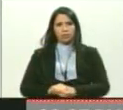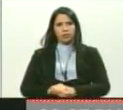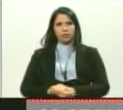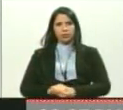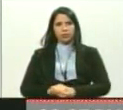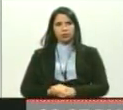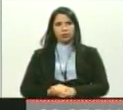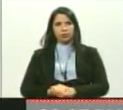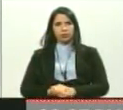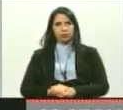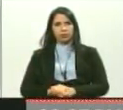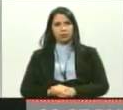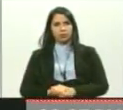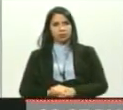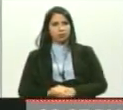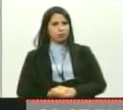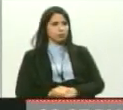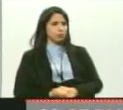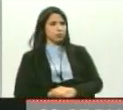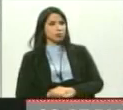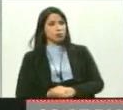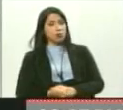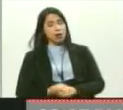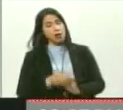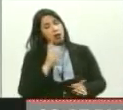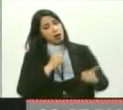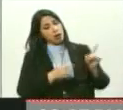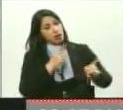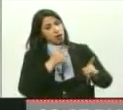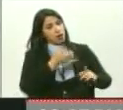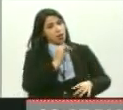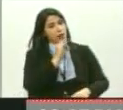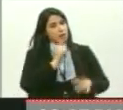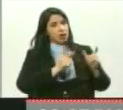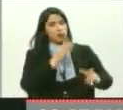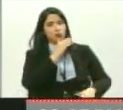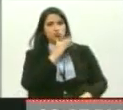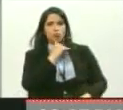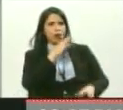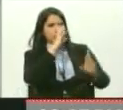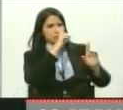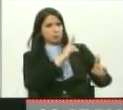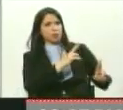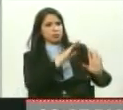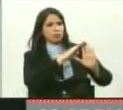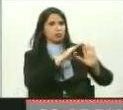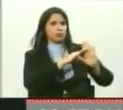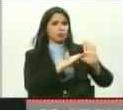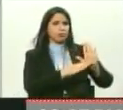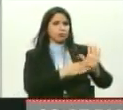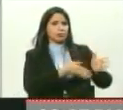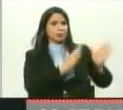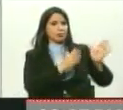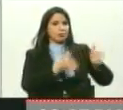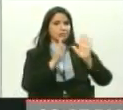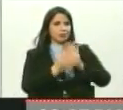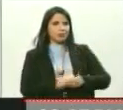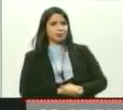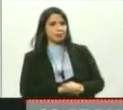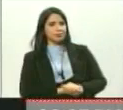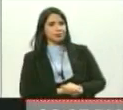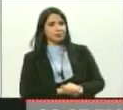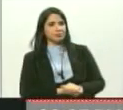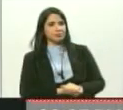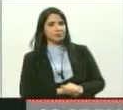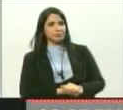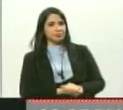además, cuando hay alguien que está incumpliéndola, por ejemplo, en un urbanismo, una urbanización, y llegaron unos y prendieron